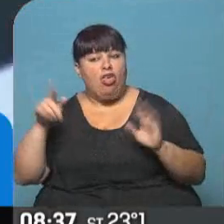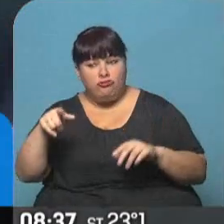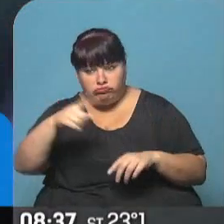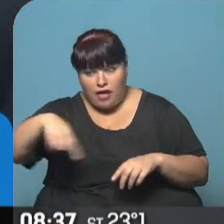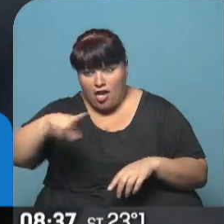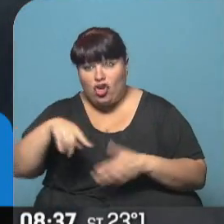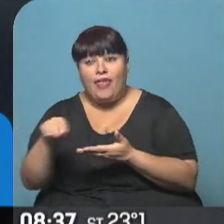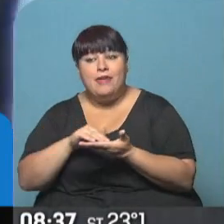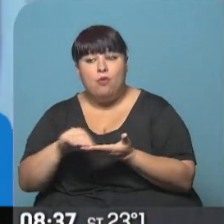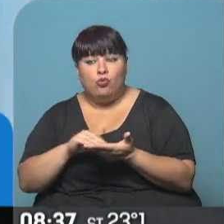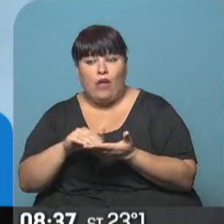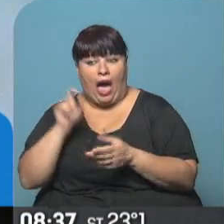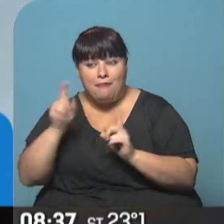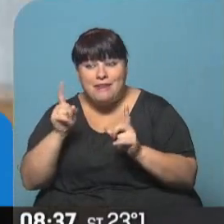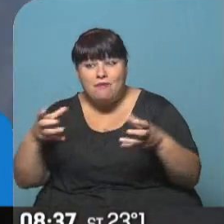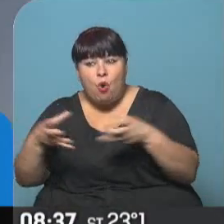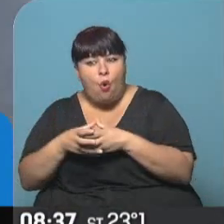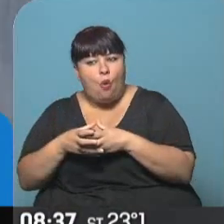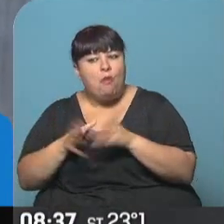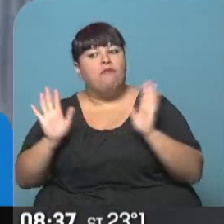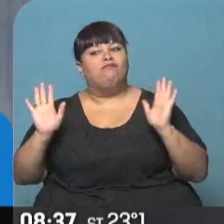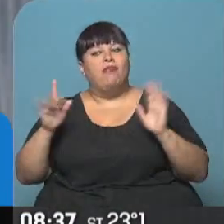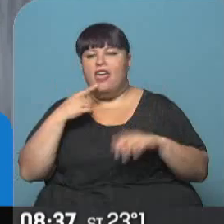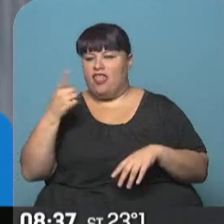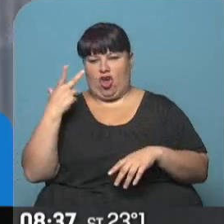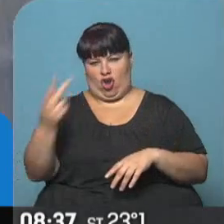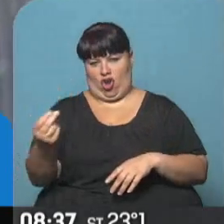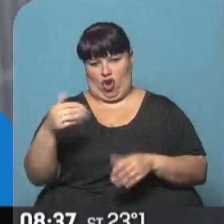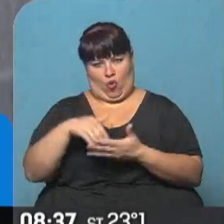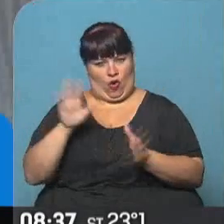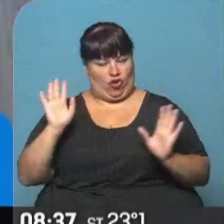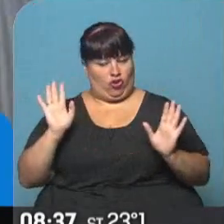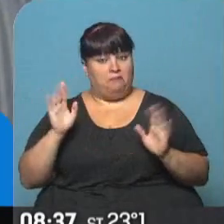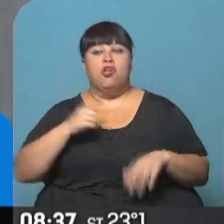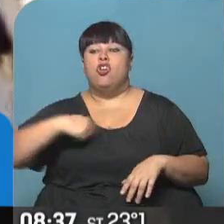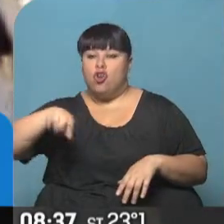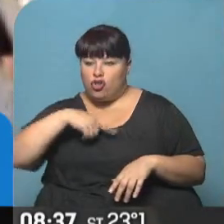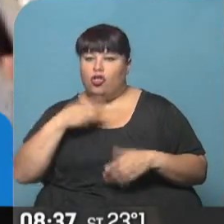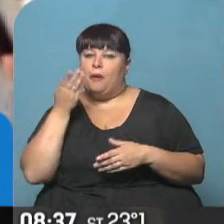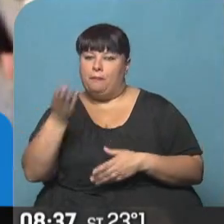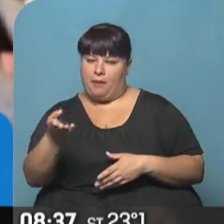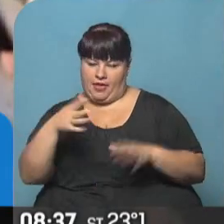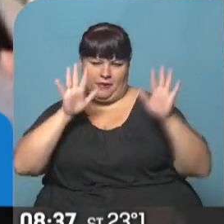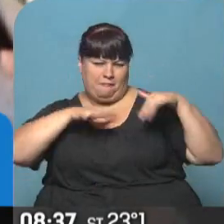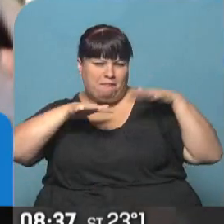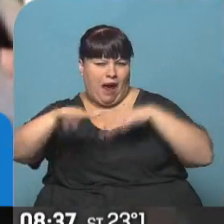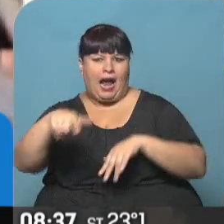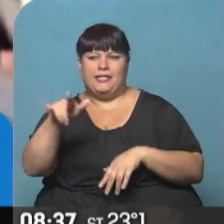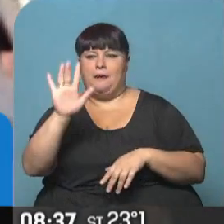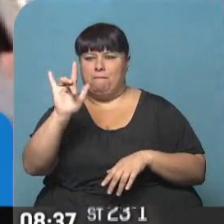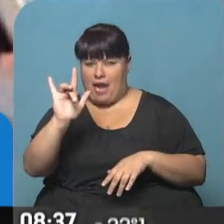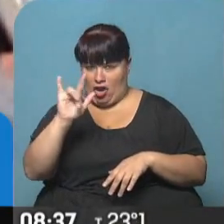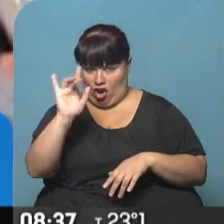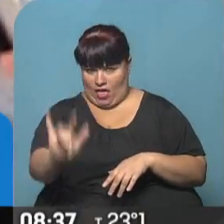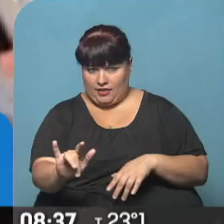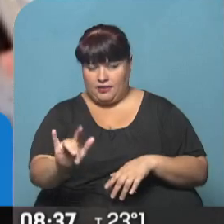esos diputados que son del mismo espacio están diciendo que no van a votar. Y nosotros vamos a plantear una gran movilización el día miércoles